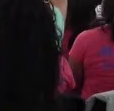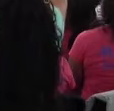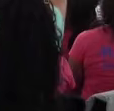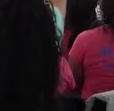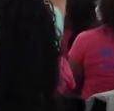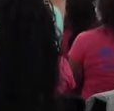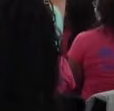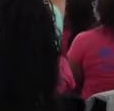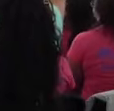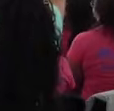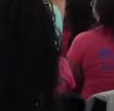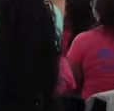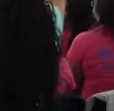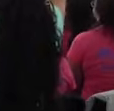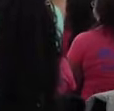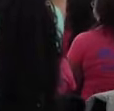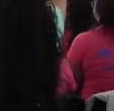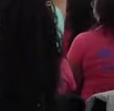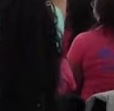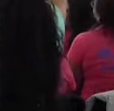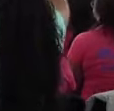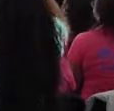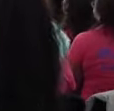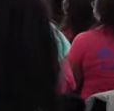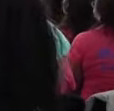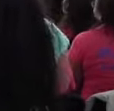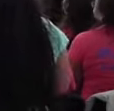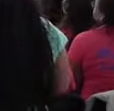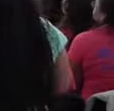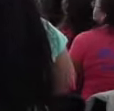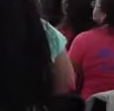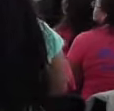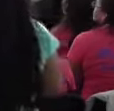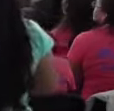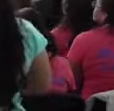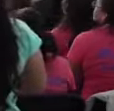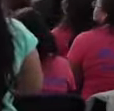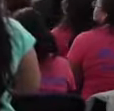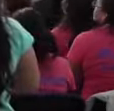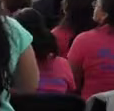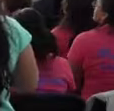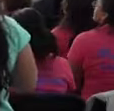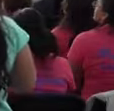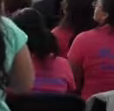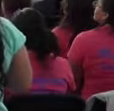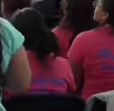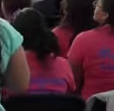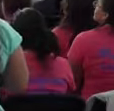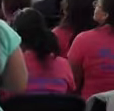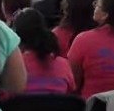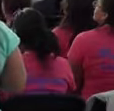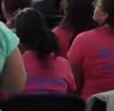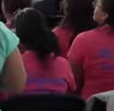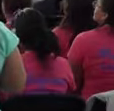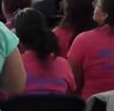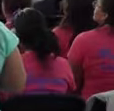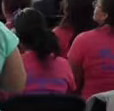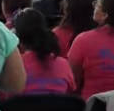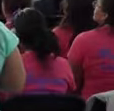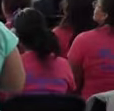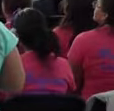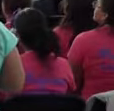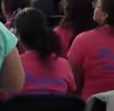fondo sea precisamente toda la fuerza productiva de las mujeres que nos acompañan en este día y que hacen este